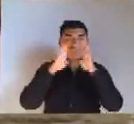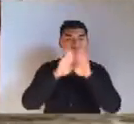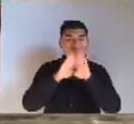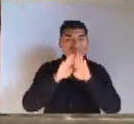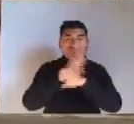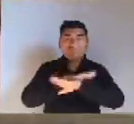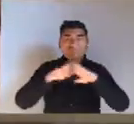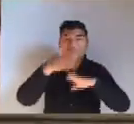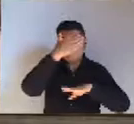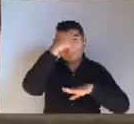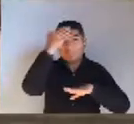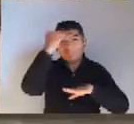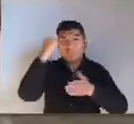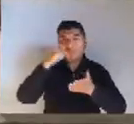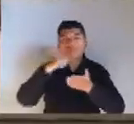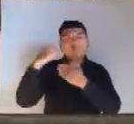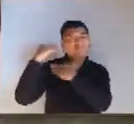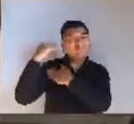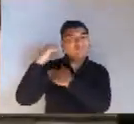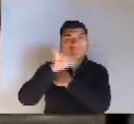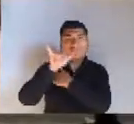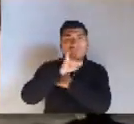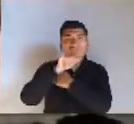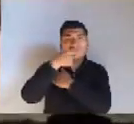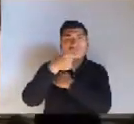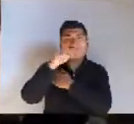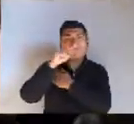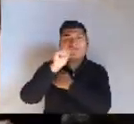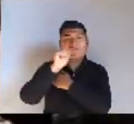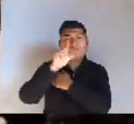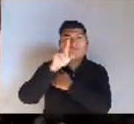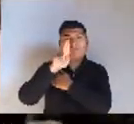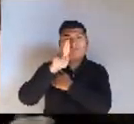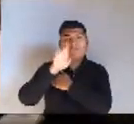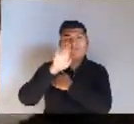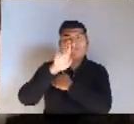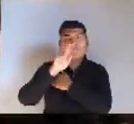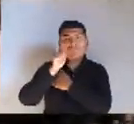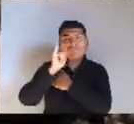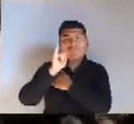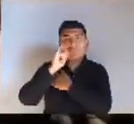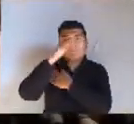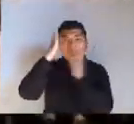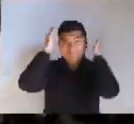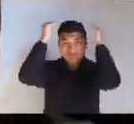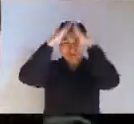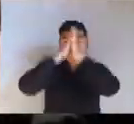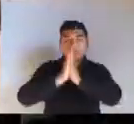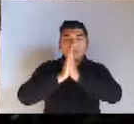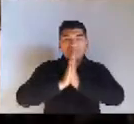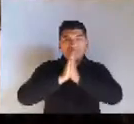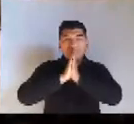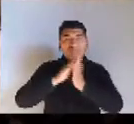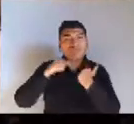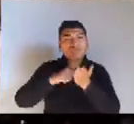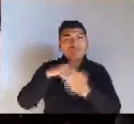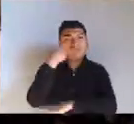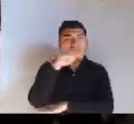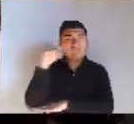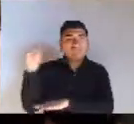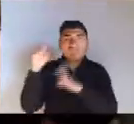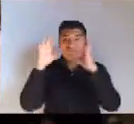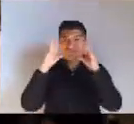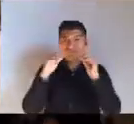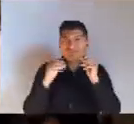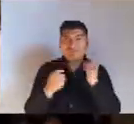sin olvidar que desde Santa Cruz también Monseñor Sergio Gualberti nos hacía recuerdo de que oremos por este desastre ecológico y también por